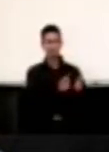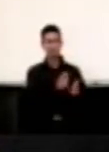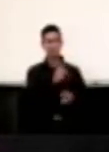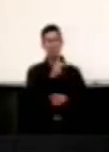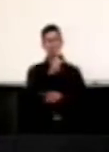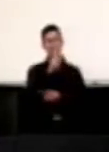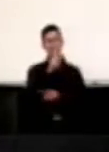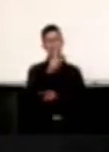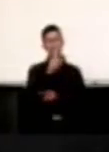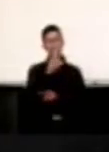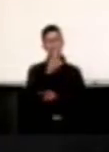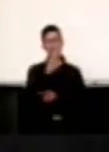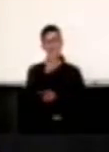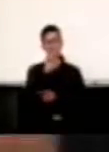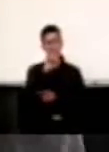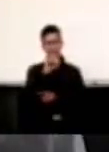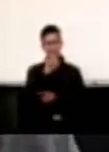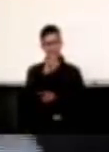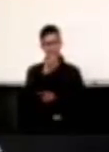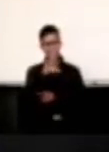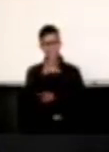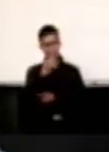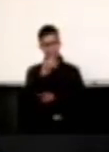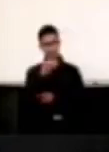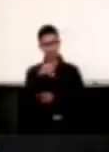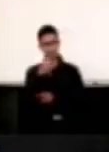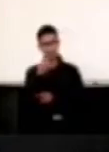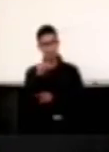del lado del PRD, como partido